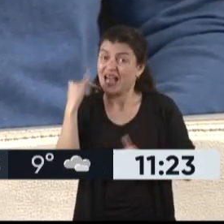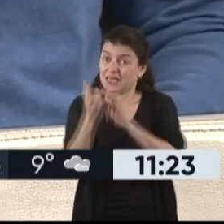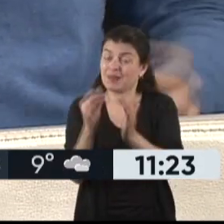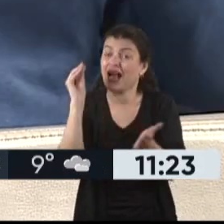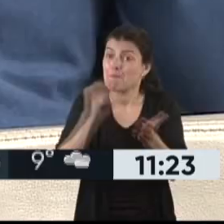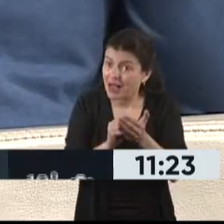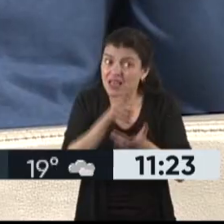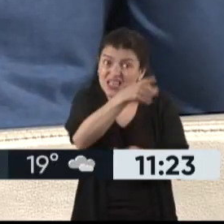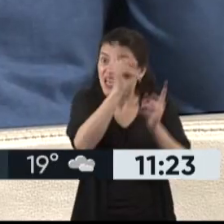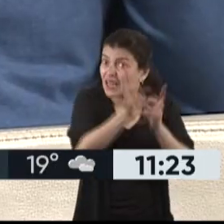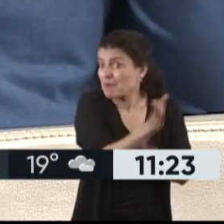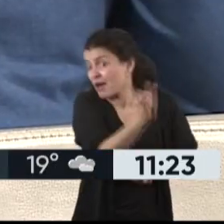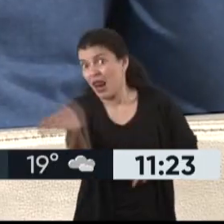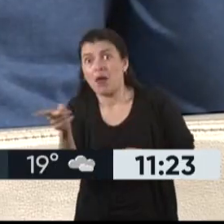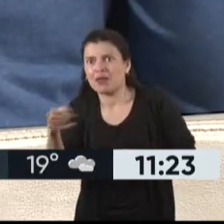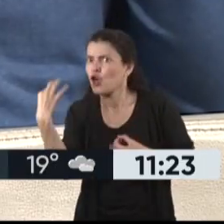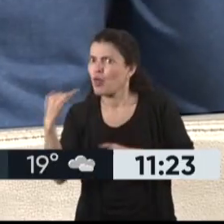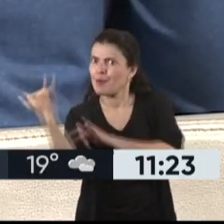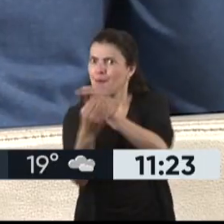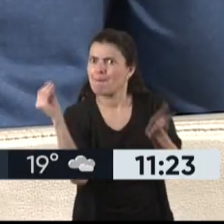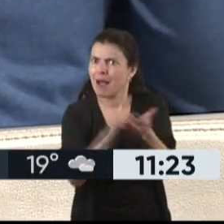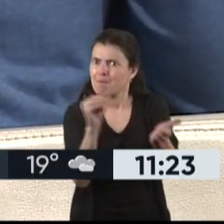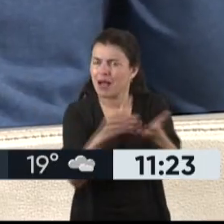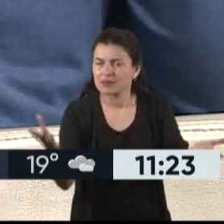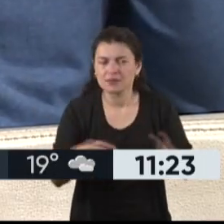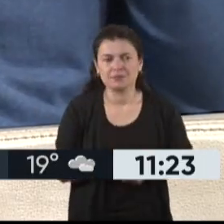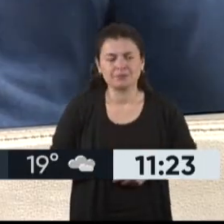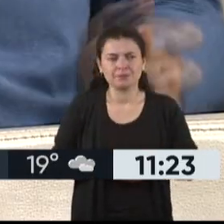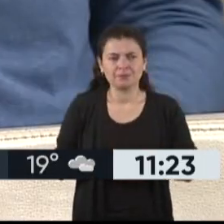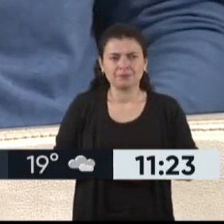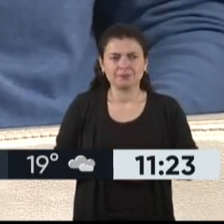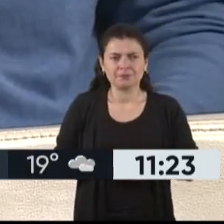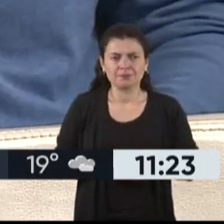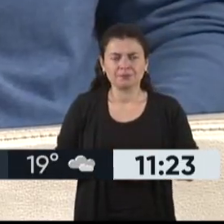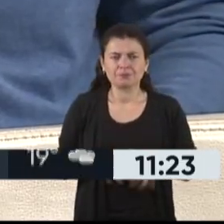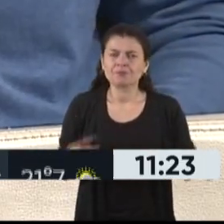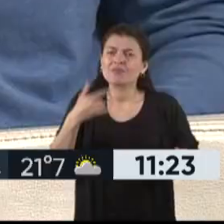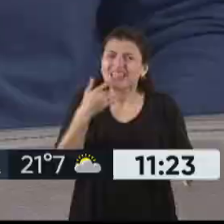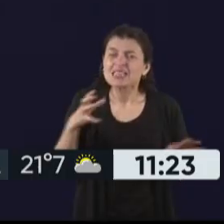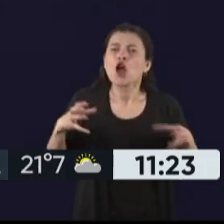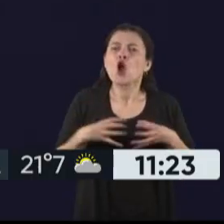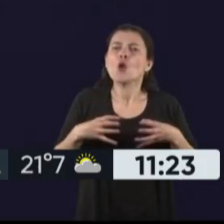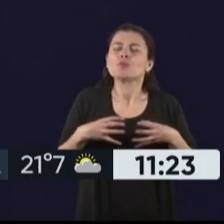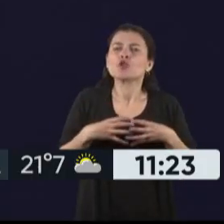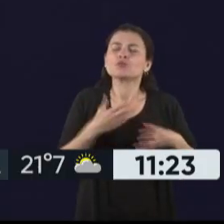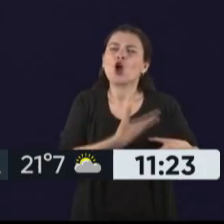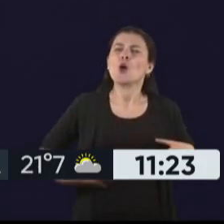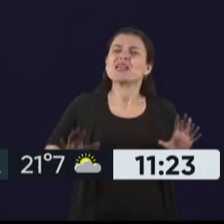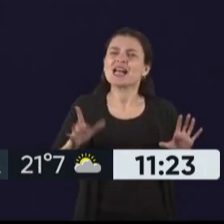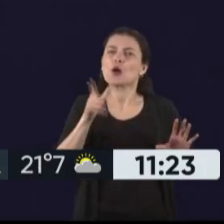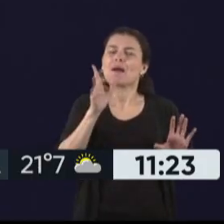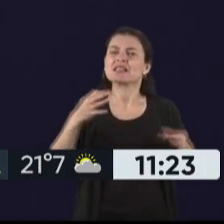para despejar cualquier tipo de acusación. Ya cambió eso, digo, para que quede claro, ya están conformes.